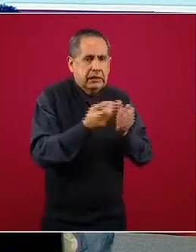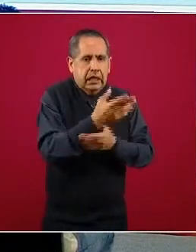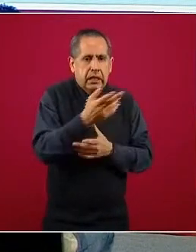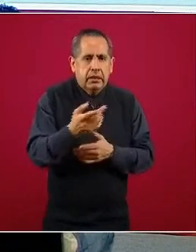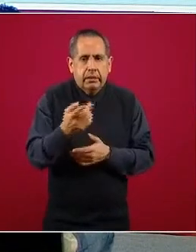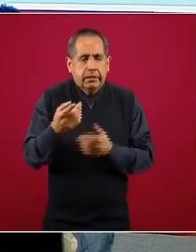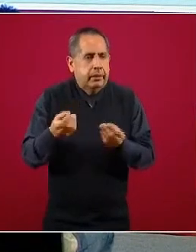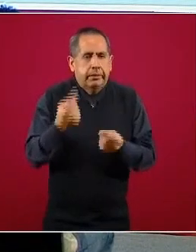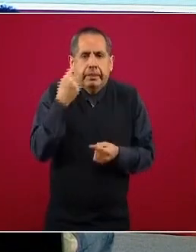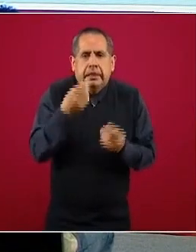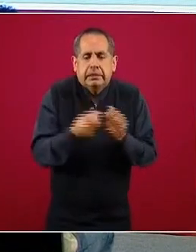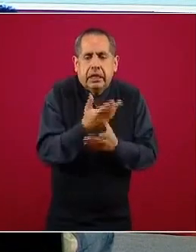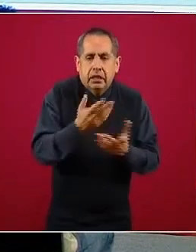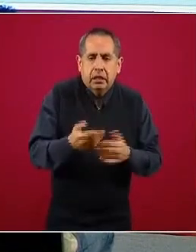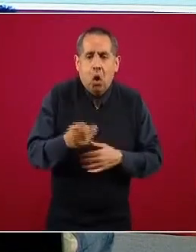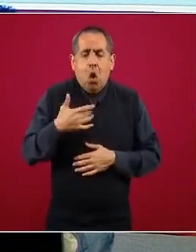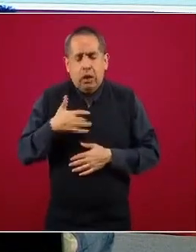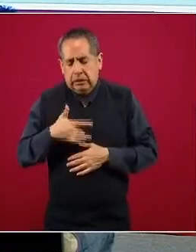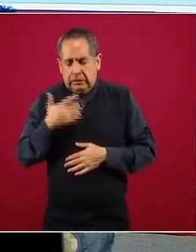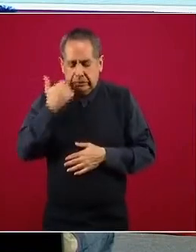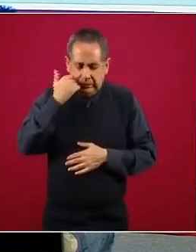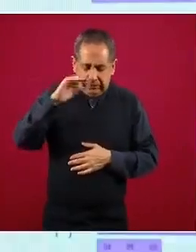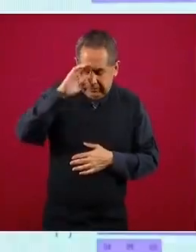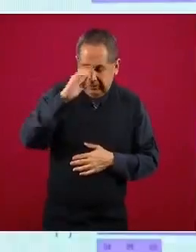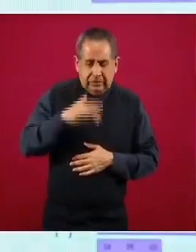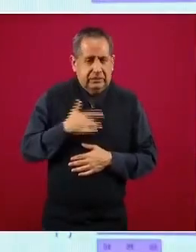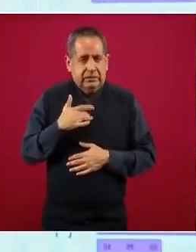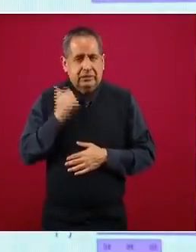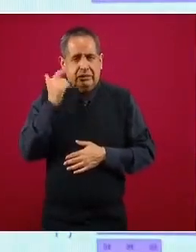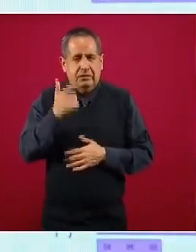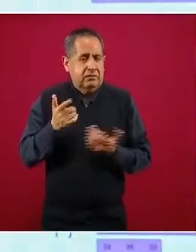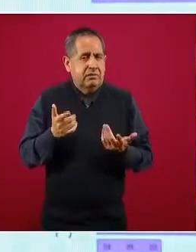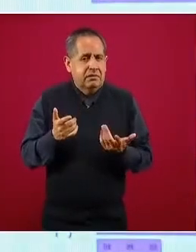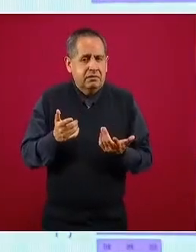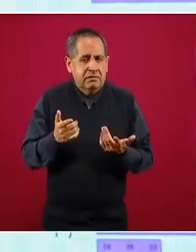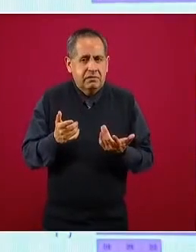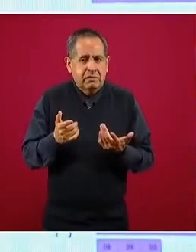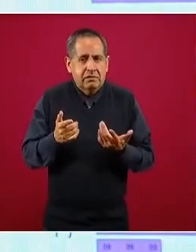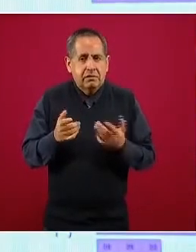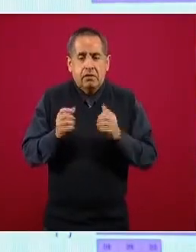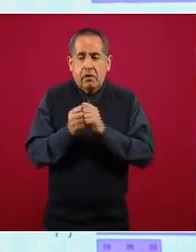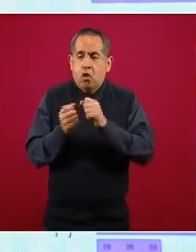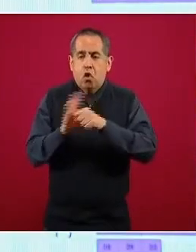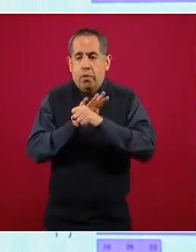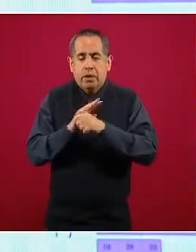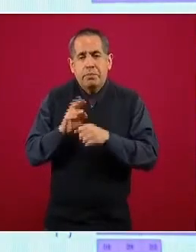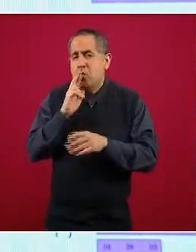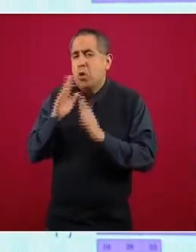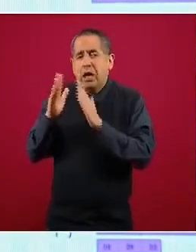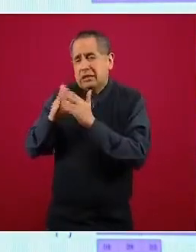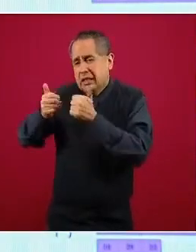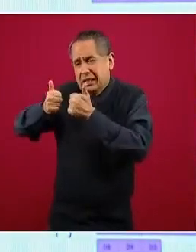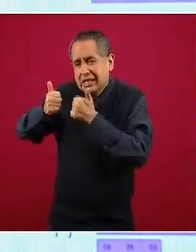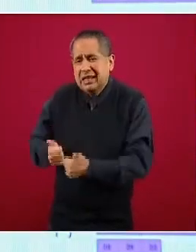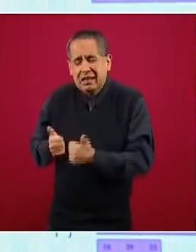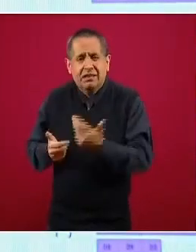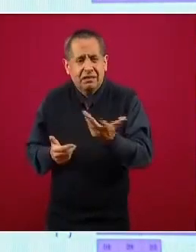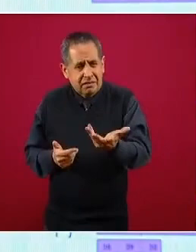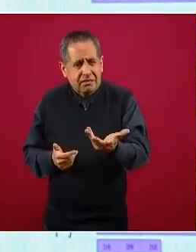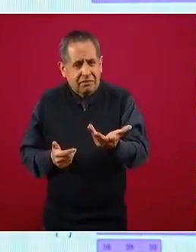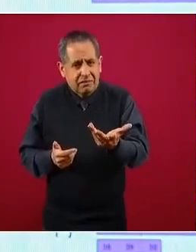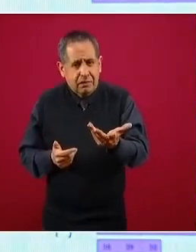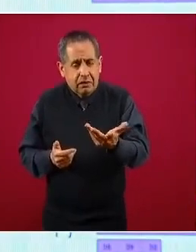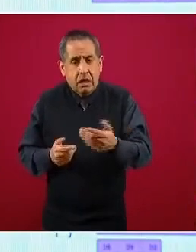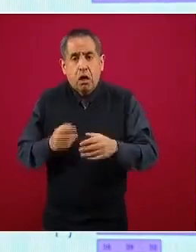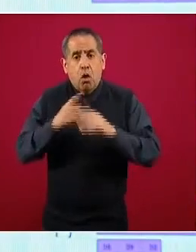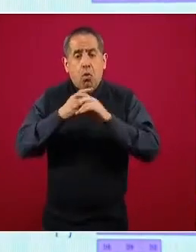indispensable, a que si tiene síntomas de alguna enfermedad, en particular la que es compatible con COVID, se quede en casa, a que proteja